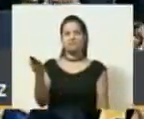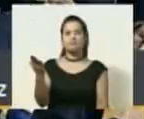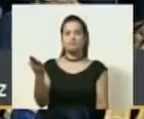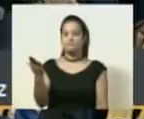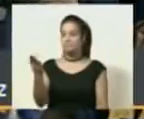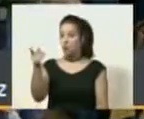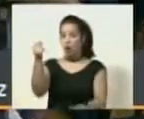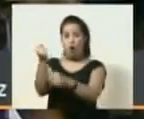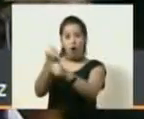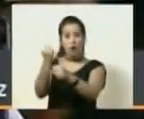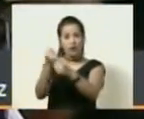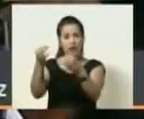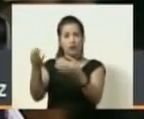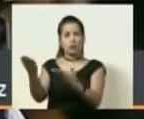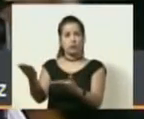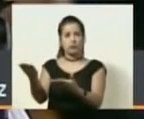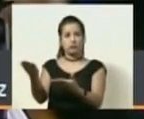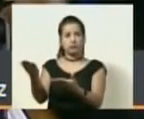Obrero.